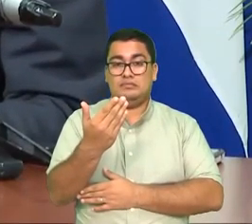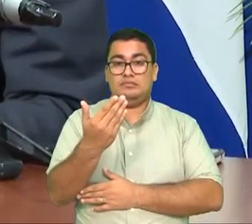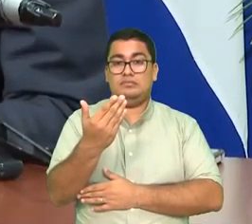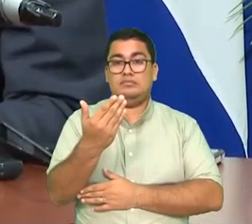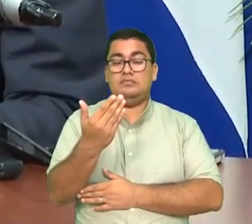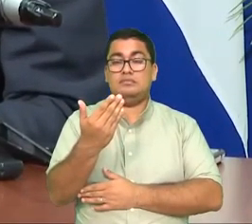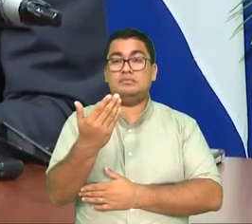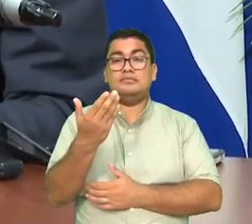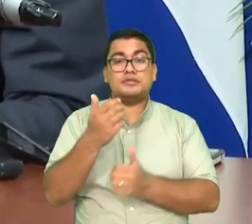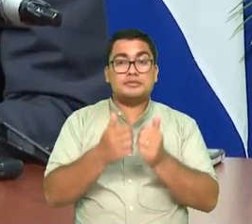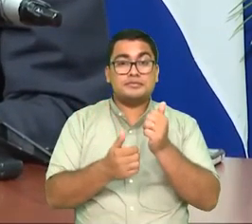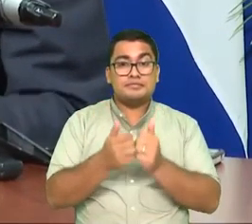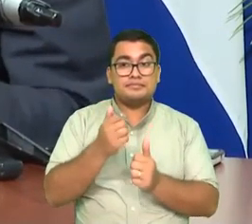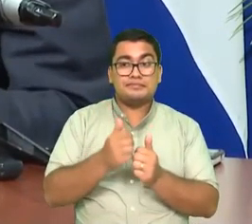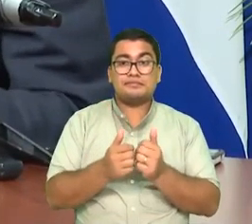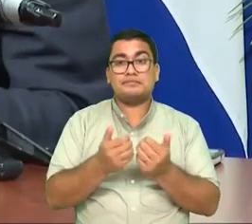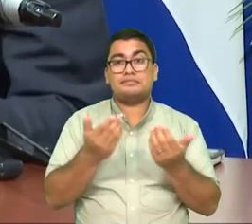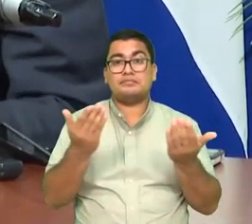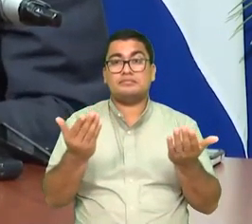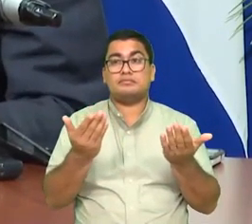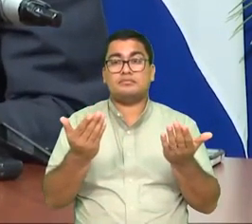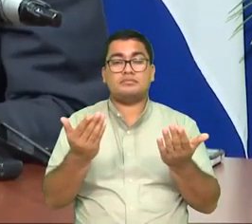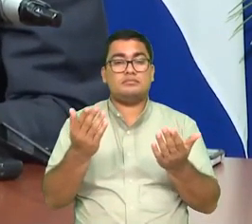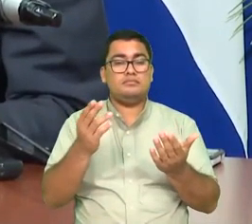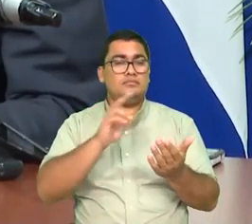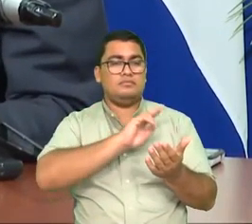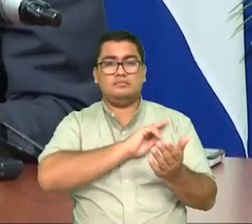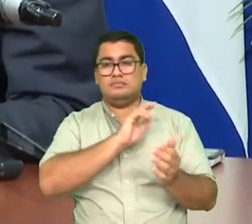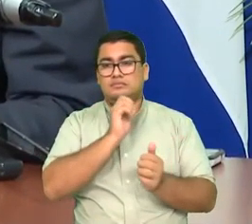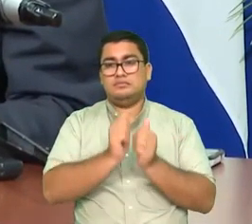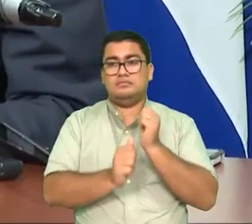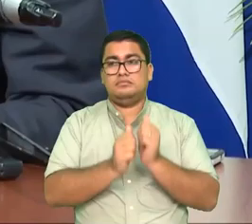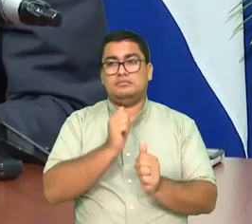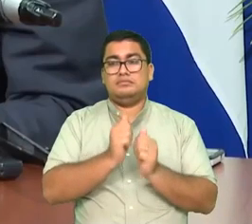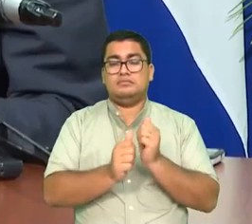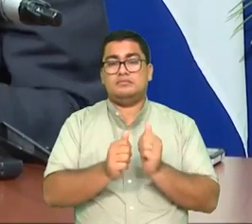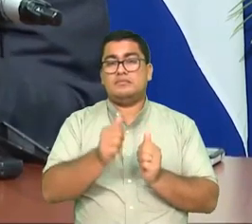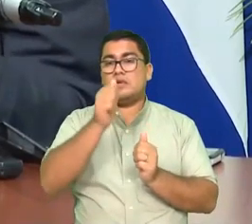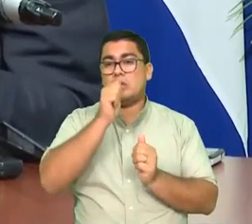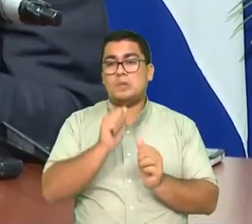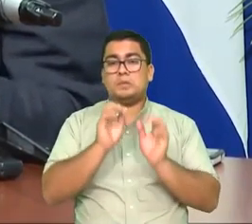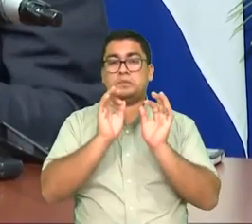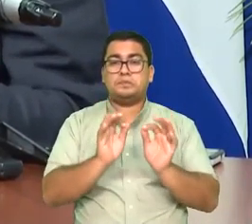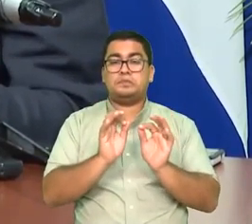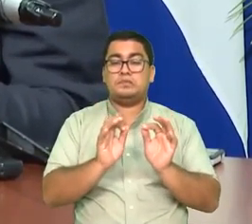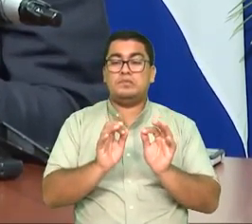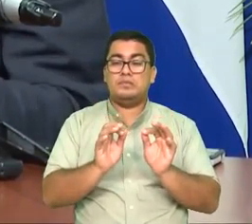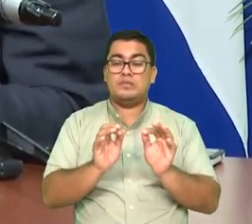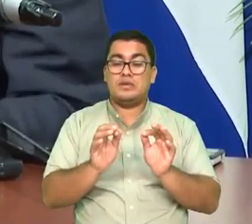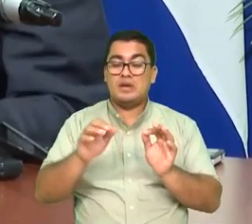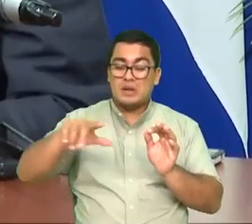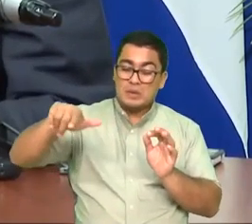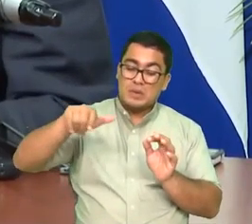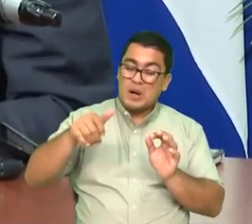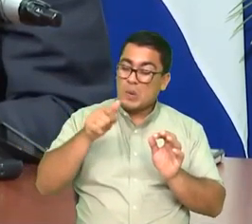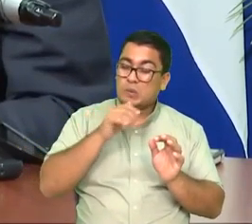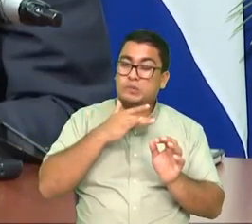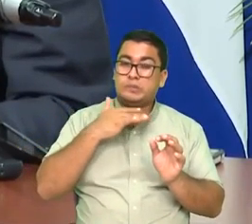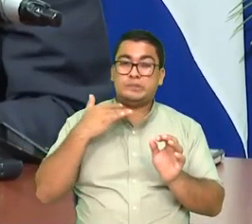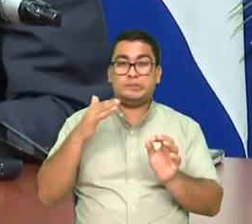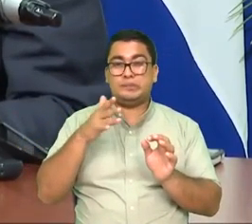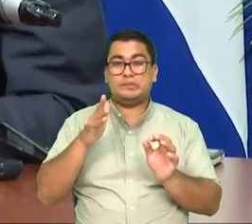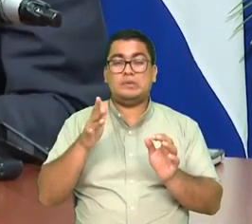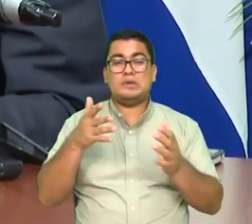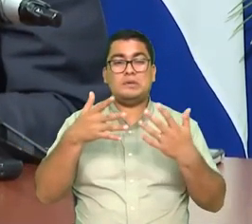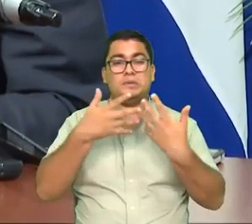El fenómeno es que no tenemos afectaciones tampoco en los sistemas, lo que tenemos es alta turbidez, entonces se detiene la planta